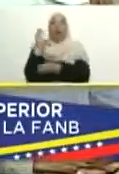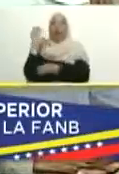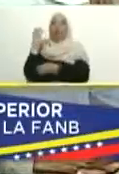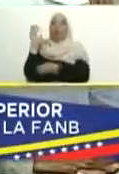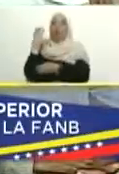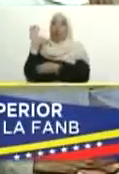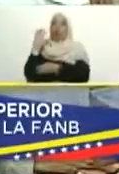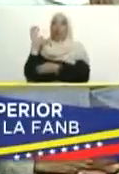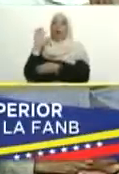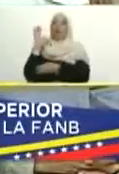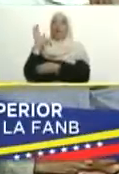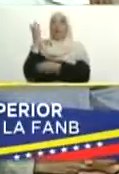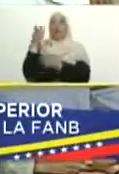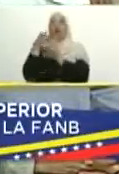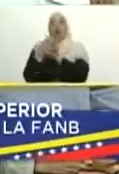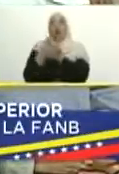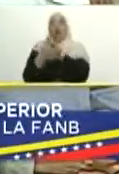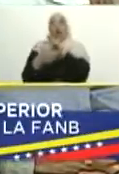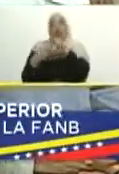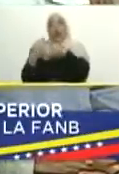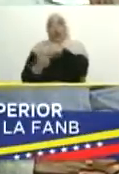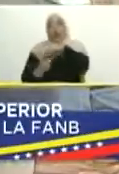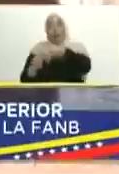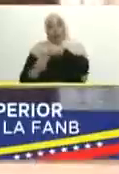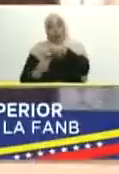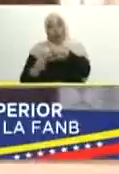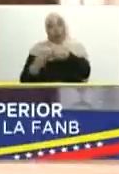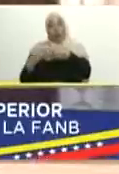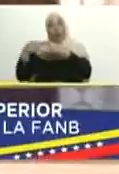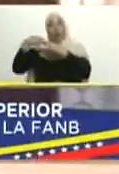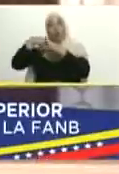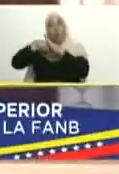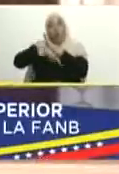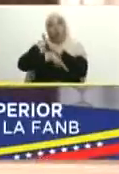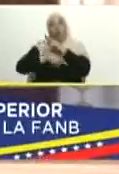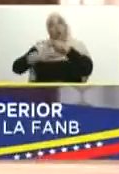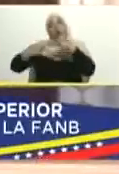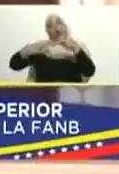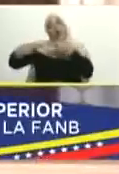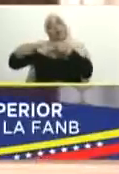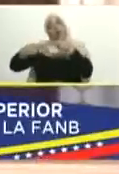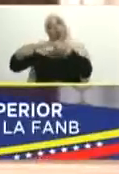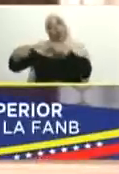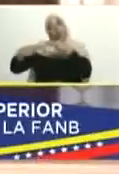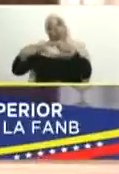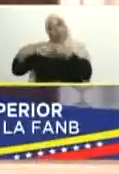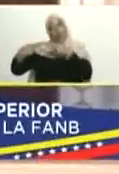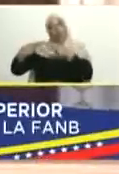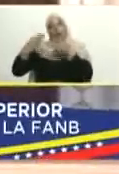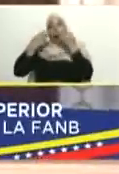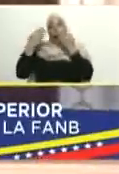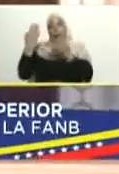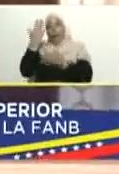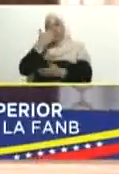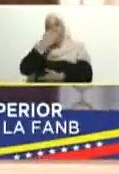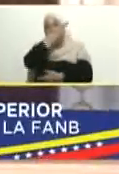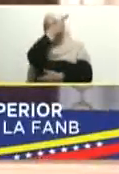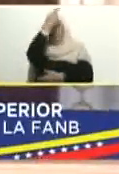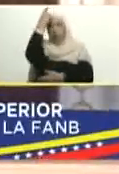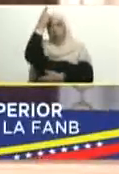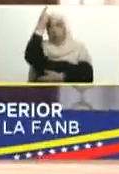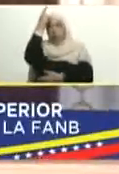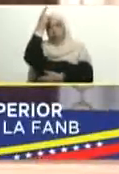mensajes, profundizando las relaciones. Diosdado Cabello Rondón, presente